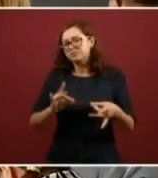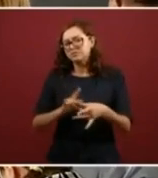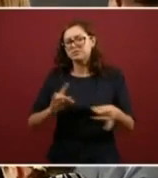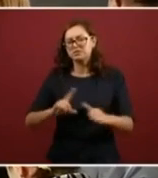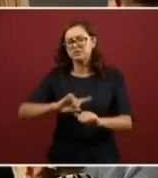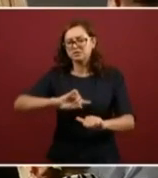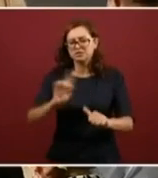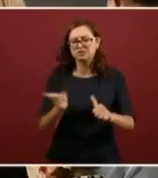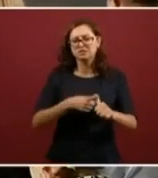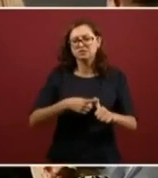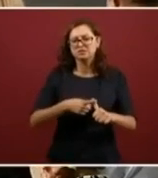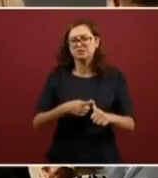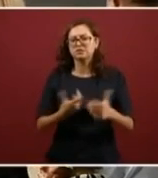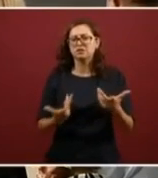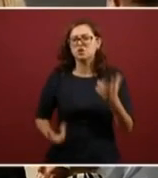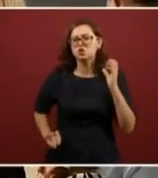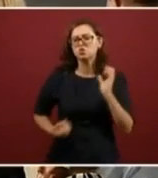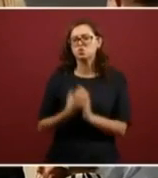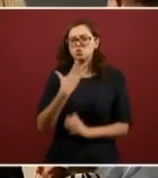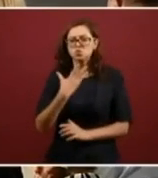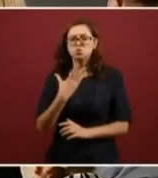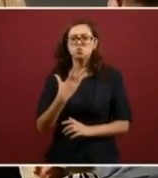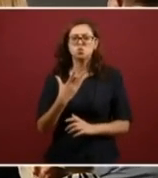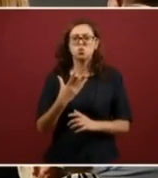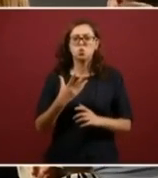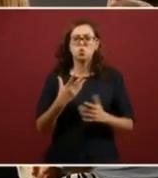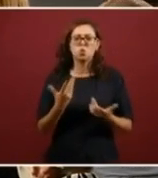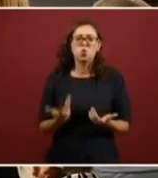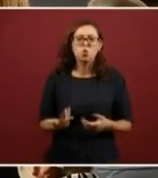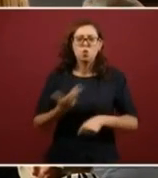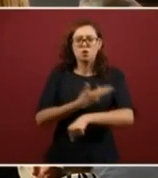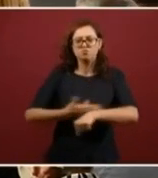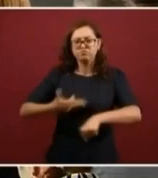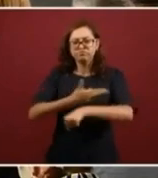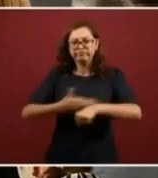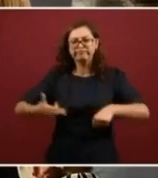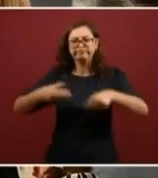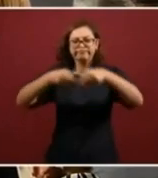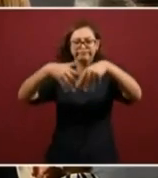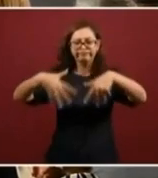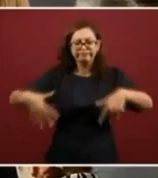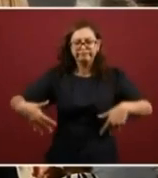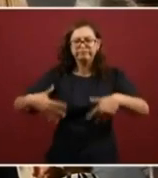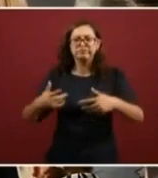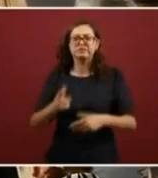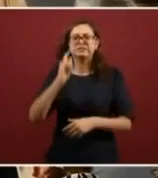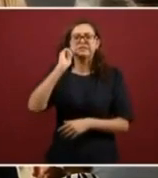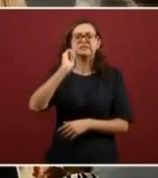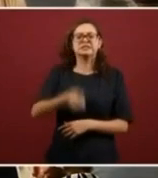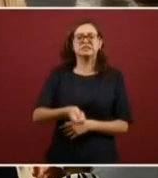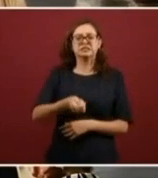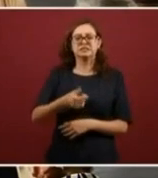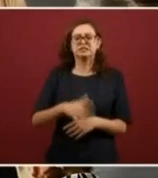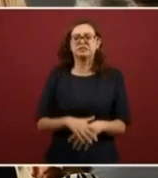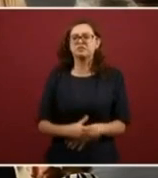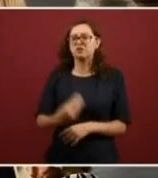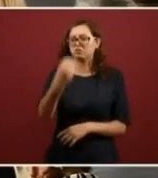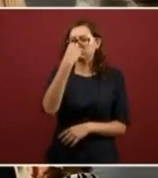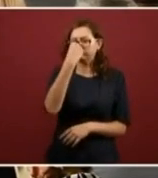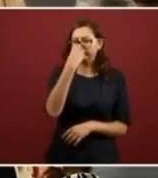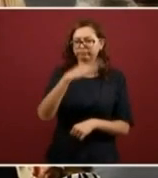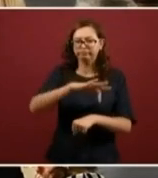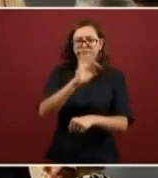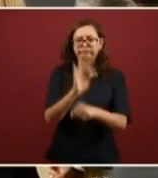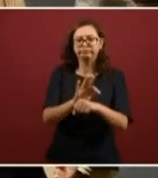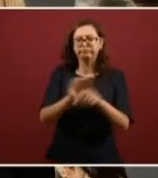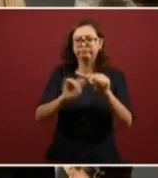qué consiste este nuevo organismo creado en la actual administración que se llama Seguridad Alimentaria